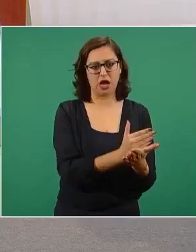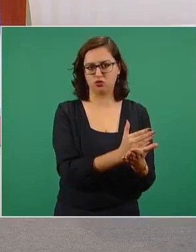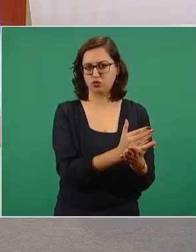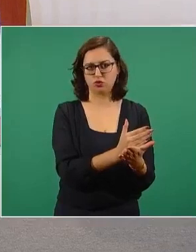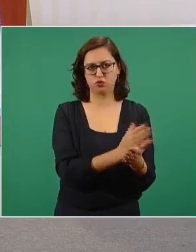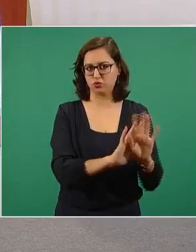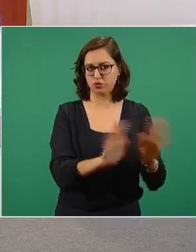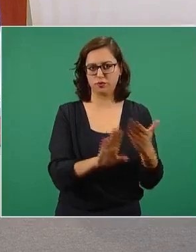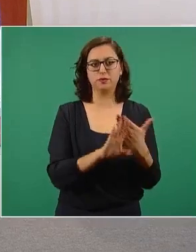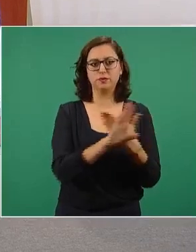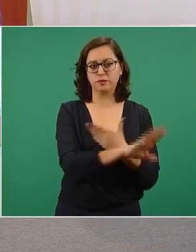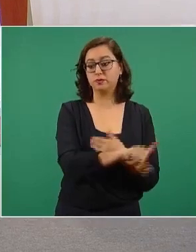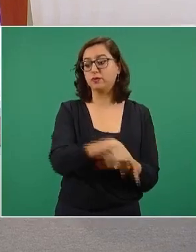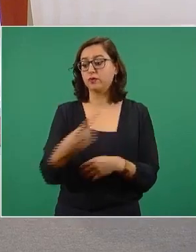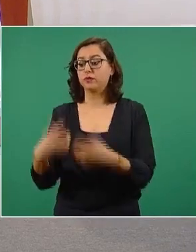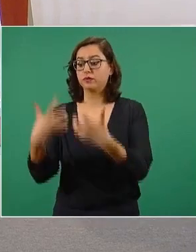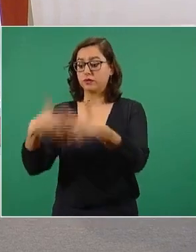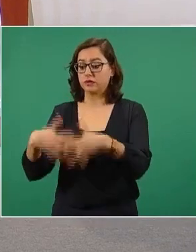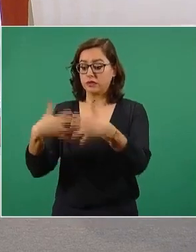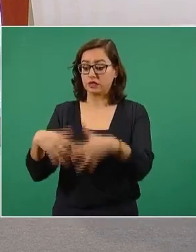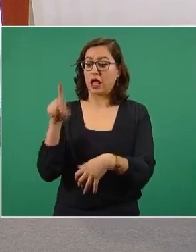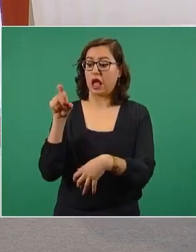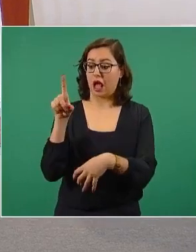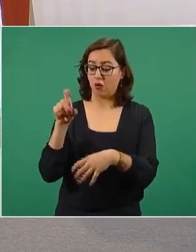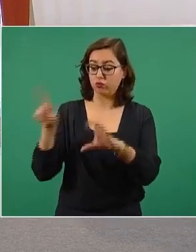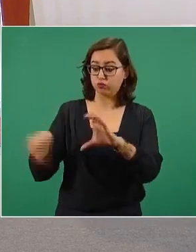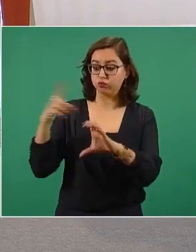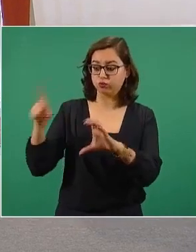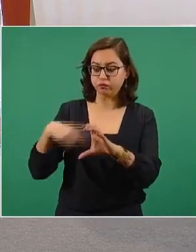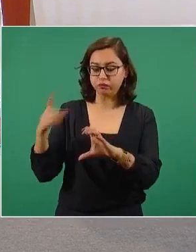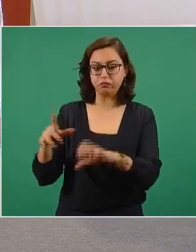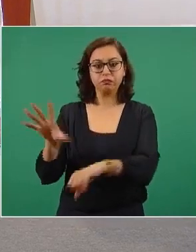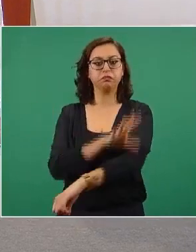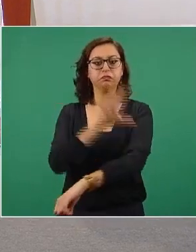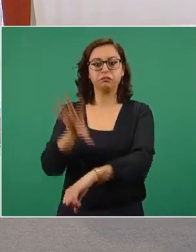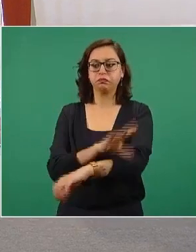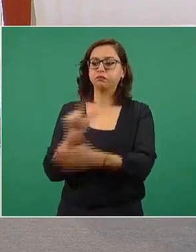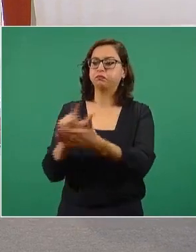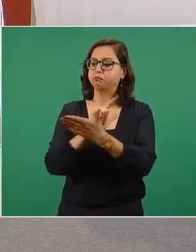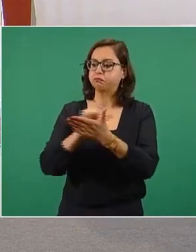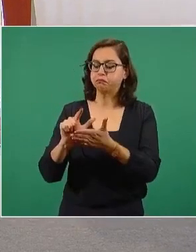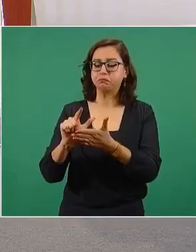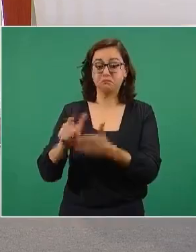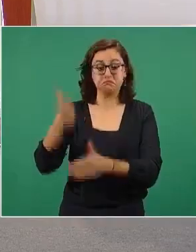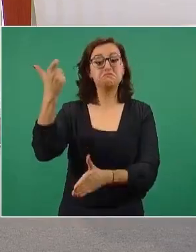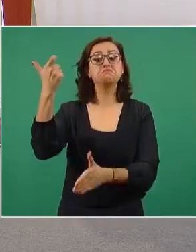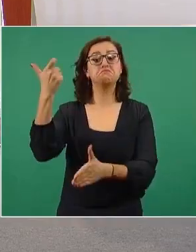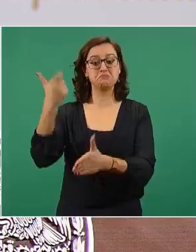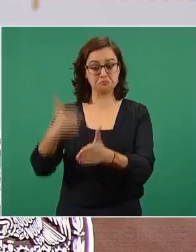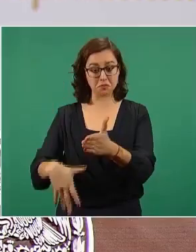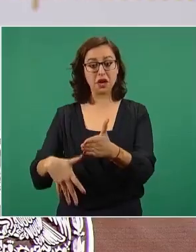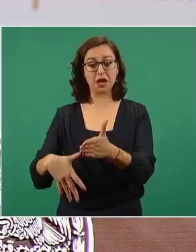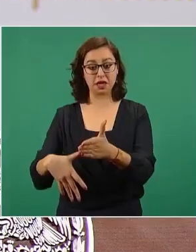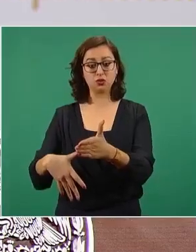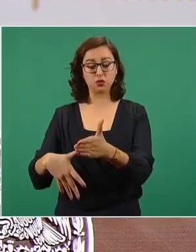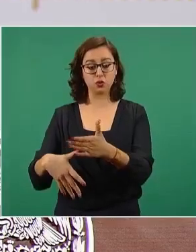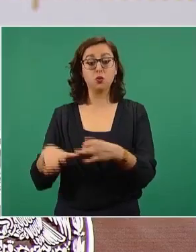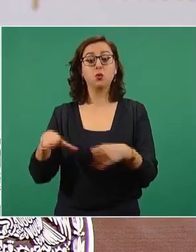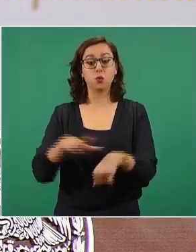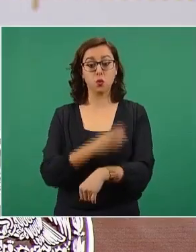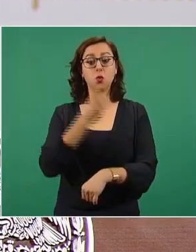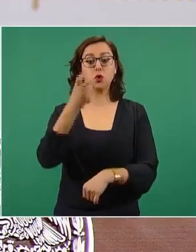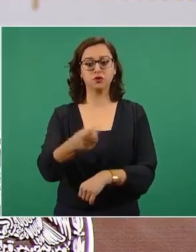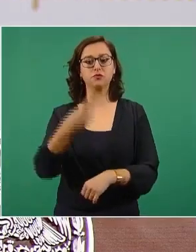produce con agua es limpia y barata de ahí que hemos